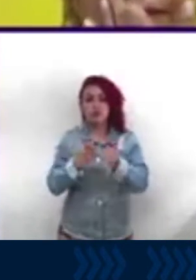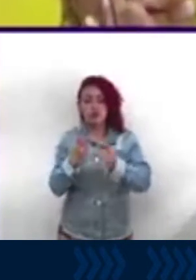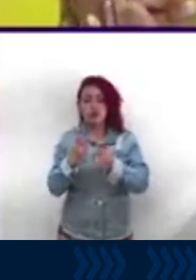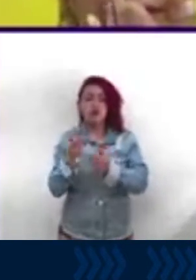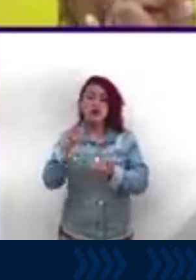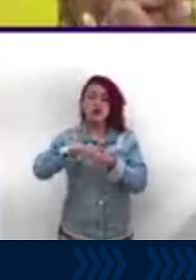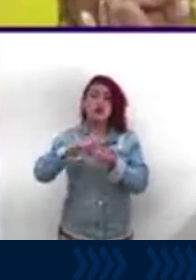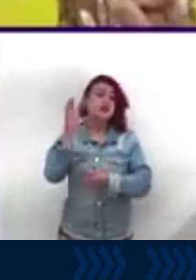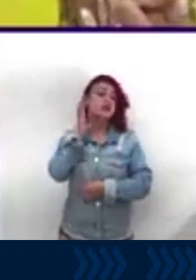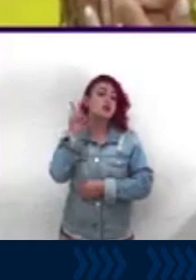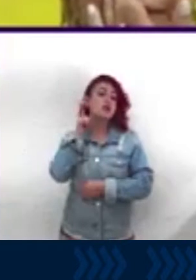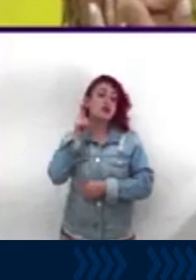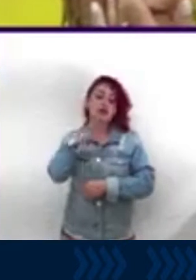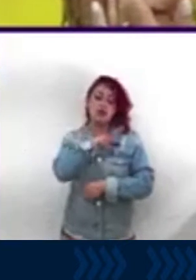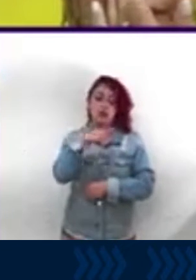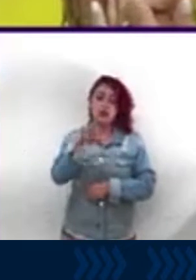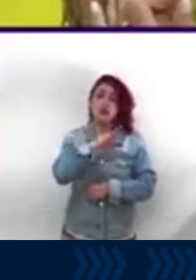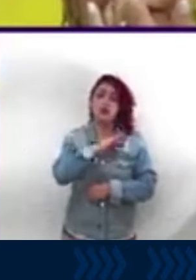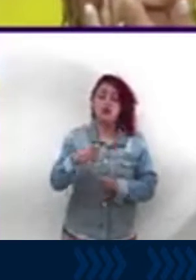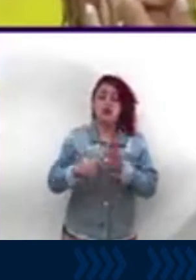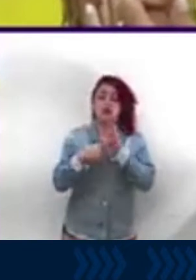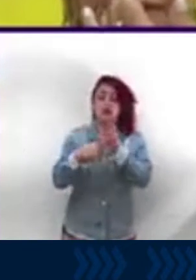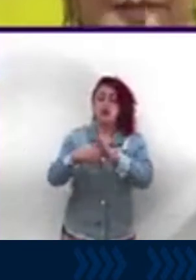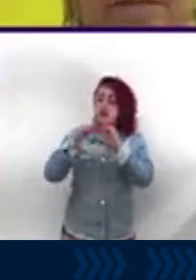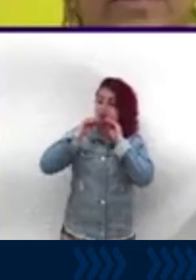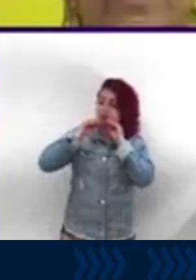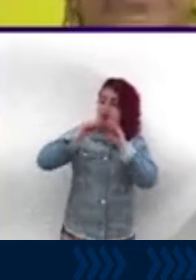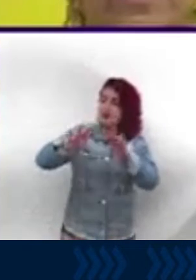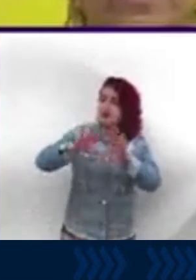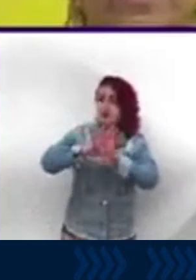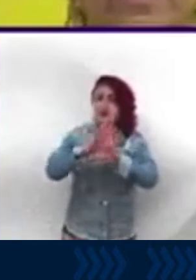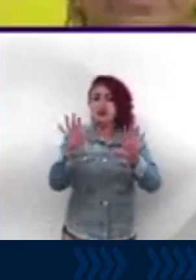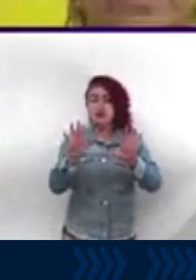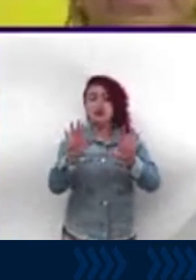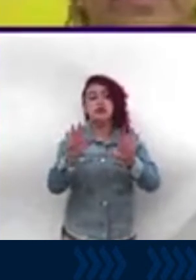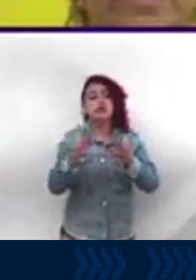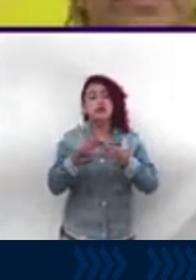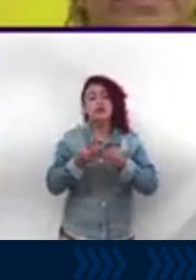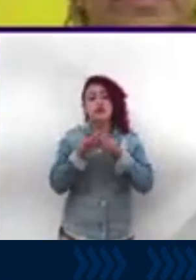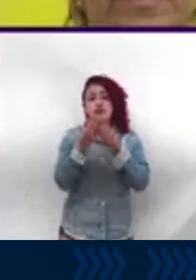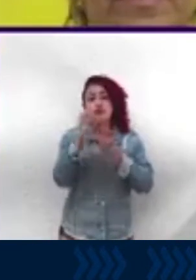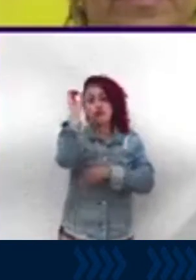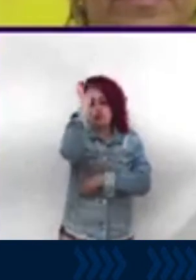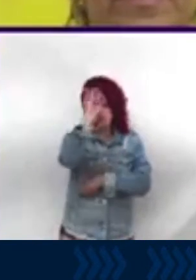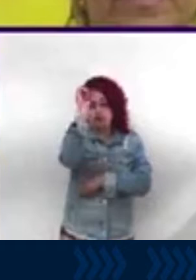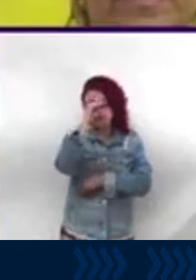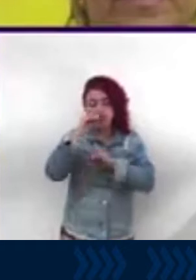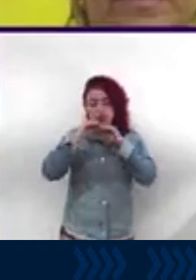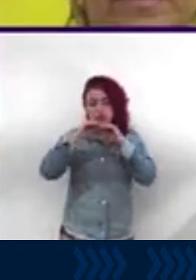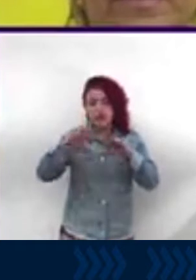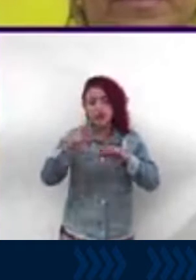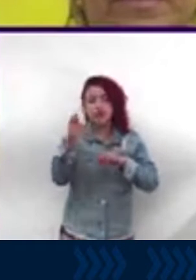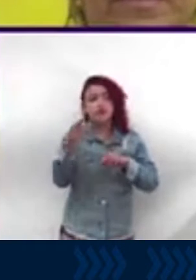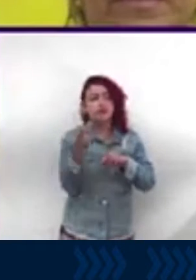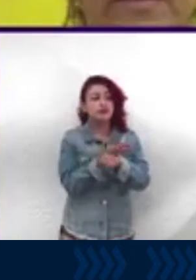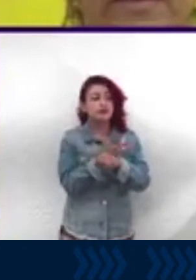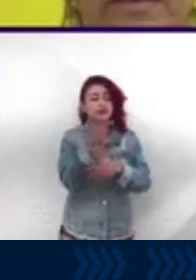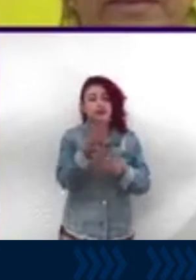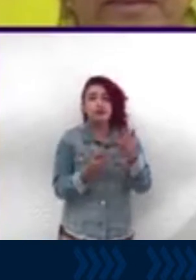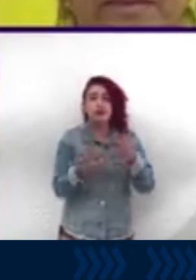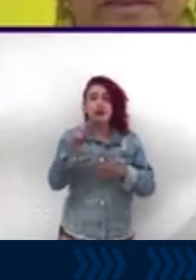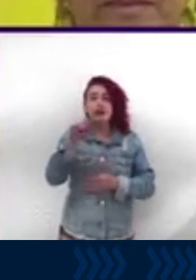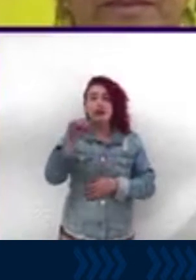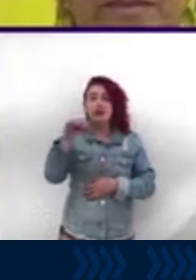y el Congreso en general pueda emitir ya un pronunciamiento respecto a lo que ha